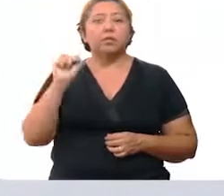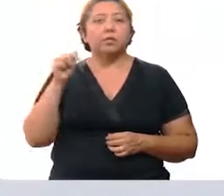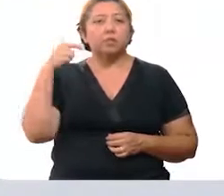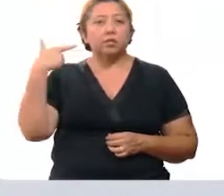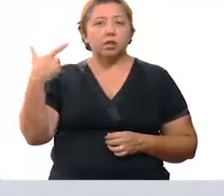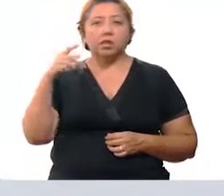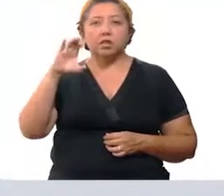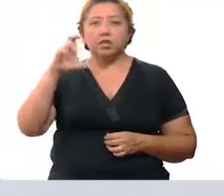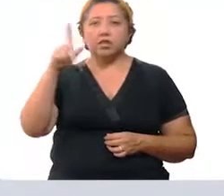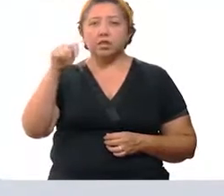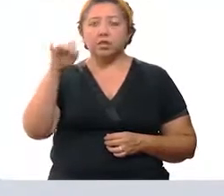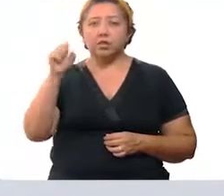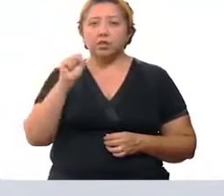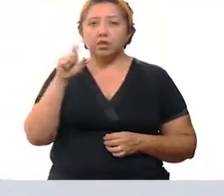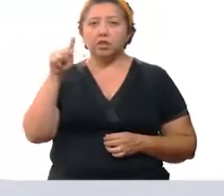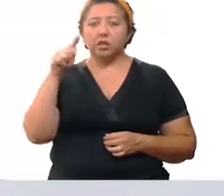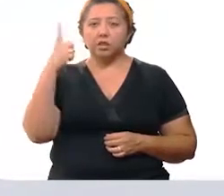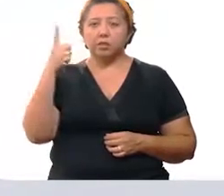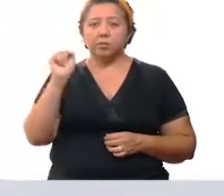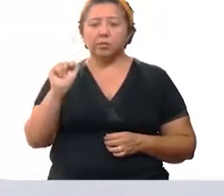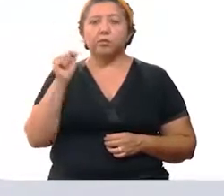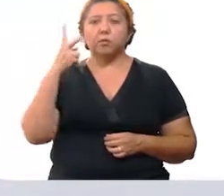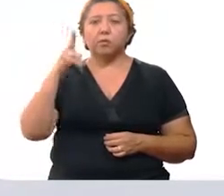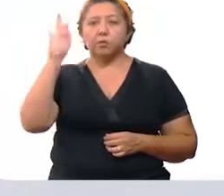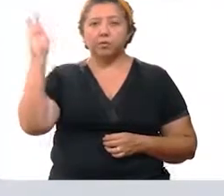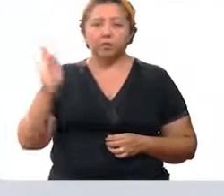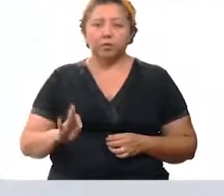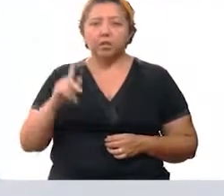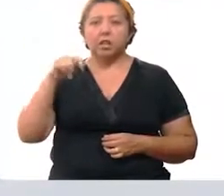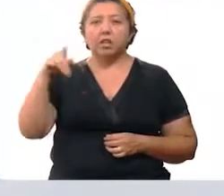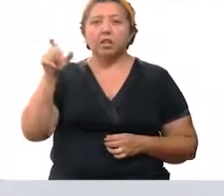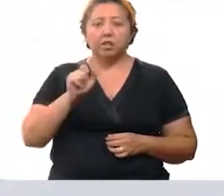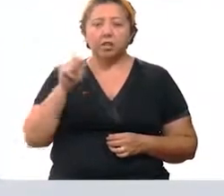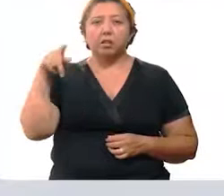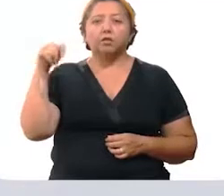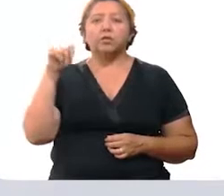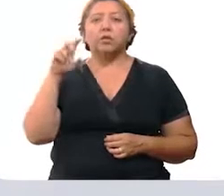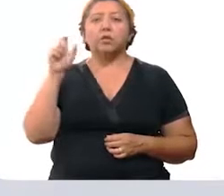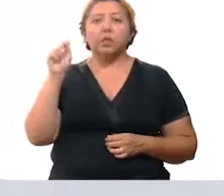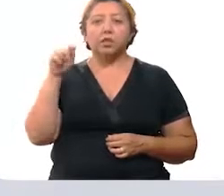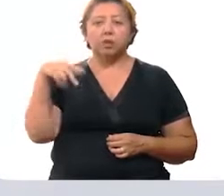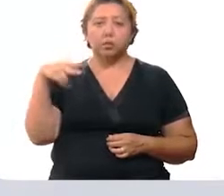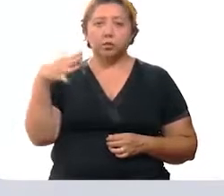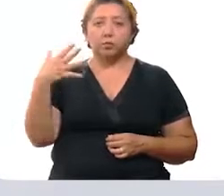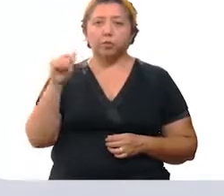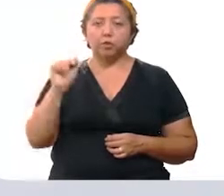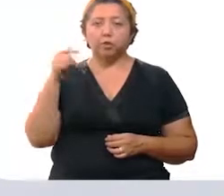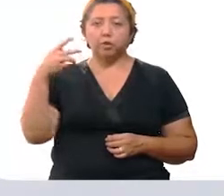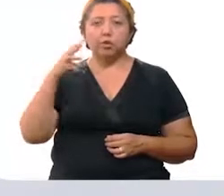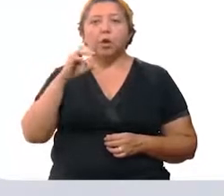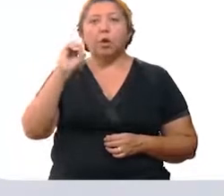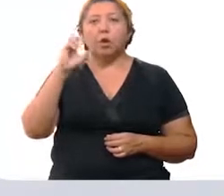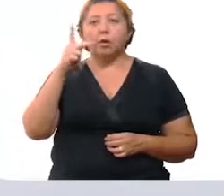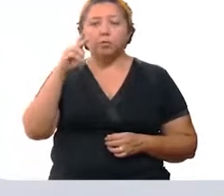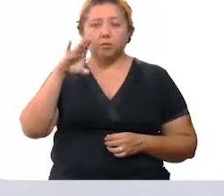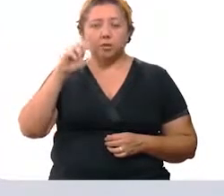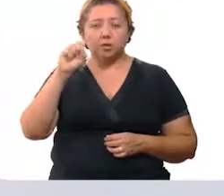93.6%, Chiquinzonot 71.2%, Tequit 85.3%,